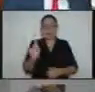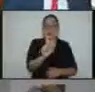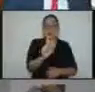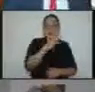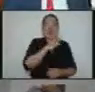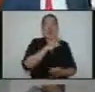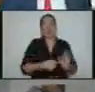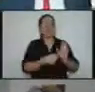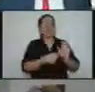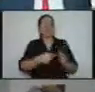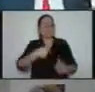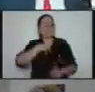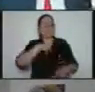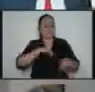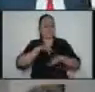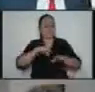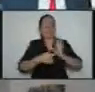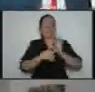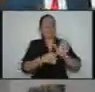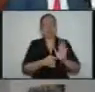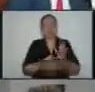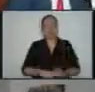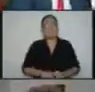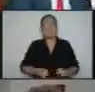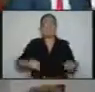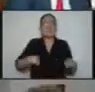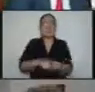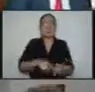la servidora pública, y la película